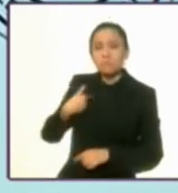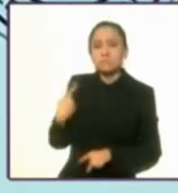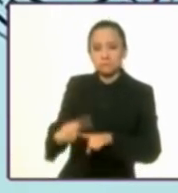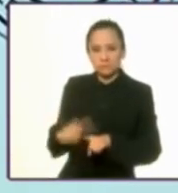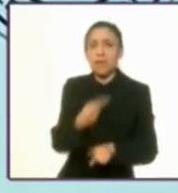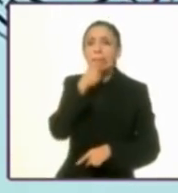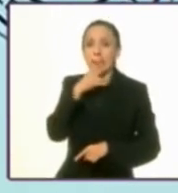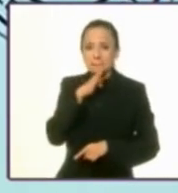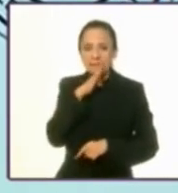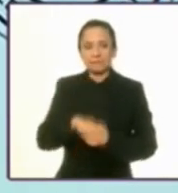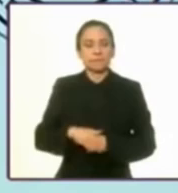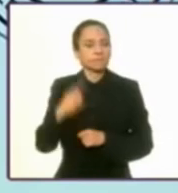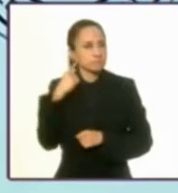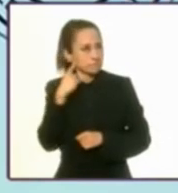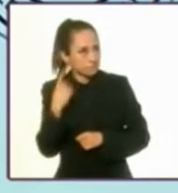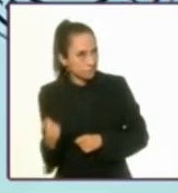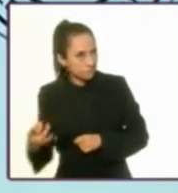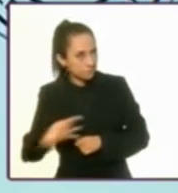padres